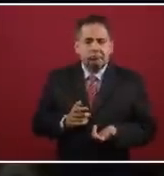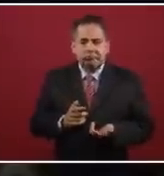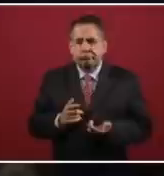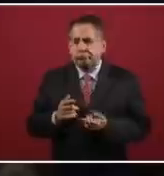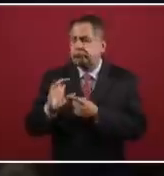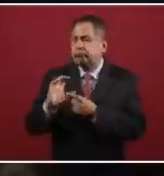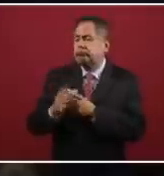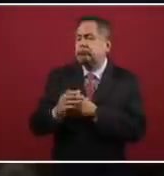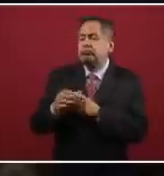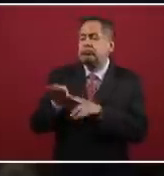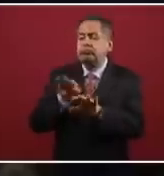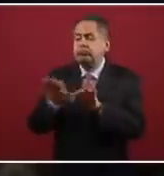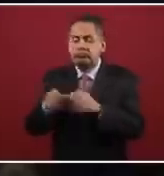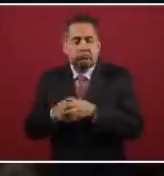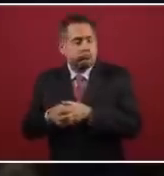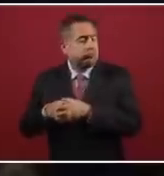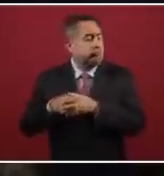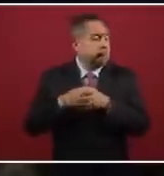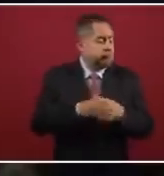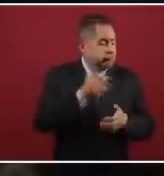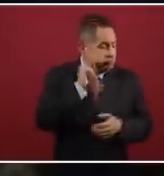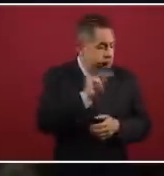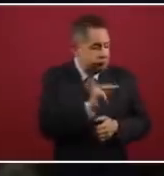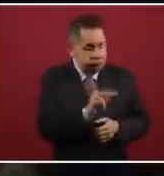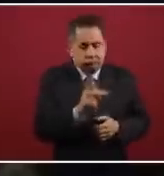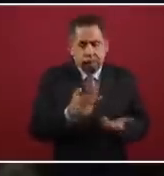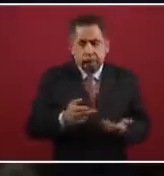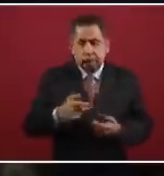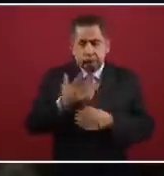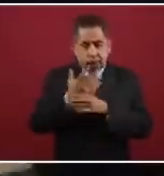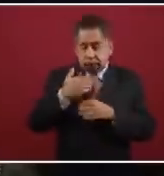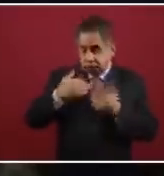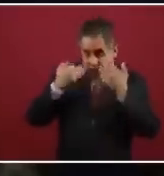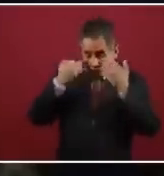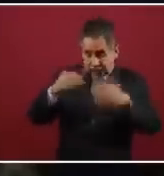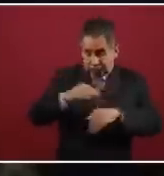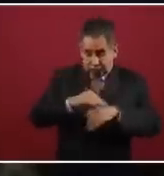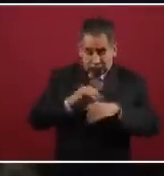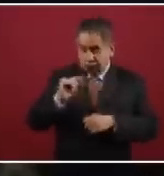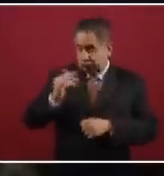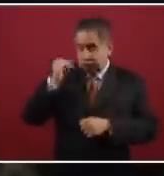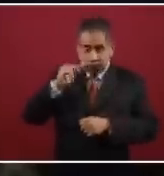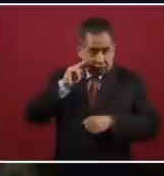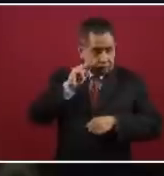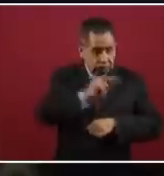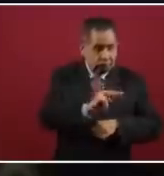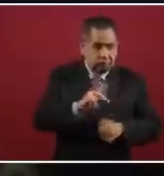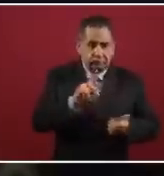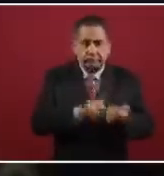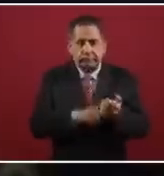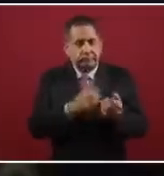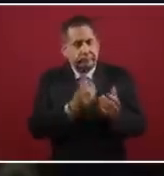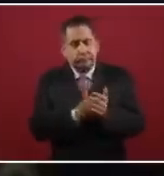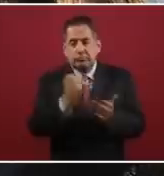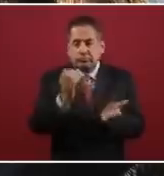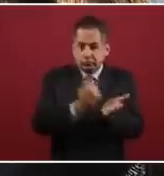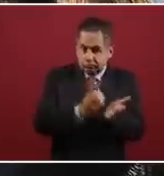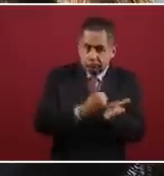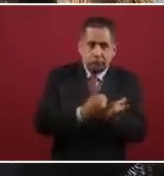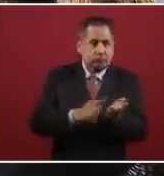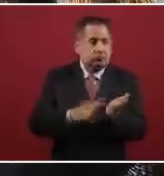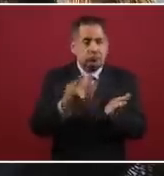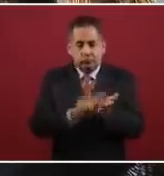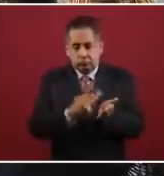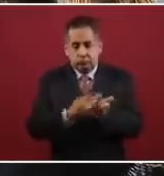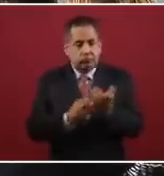comisión especial? Porque ellos aseguran, y bueno, yo lo he visto porque estuve hace unos días ahí, hay oro, plata y en